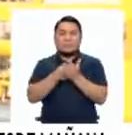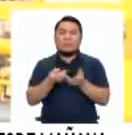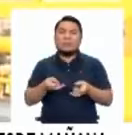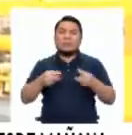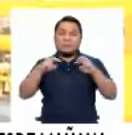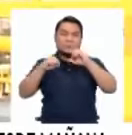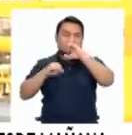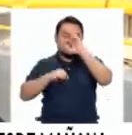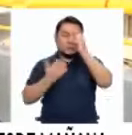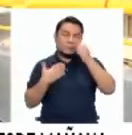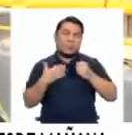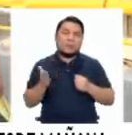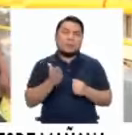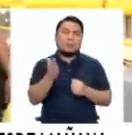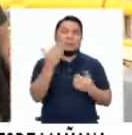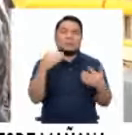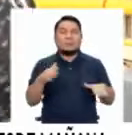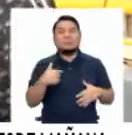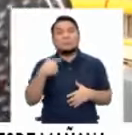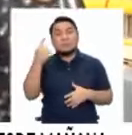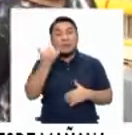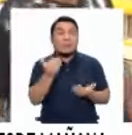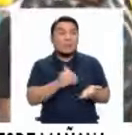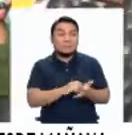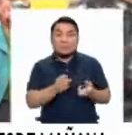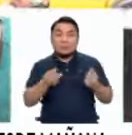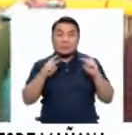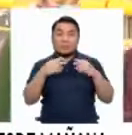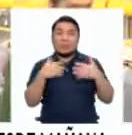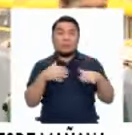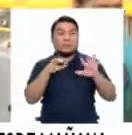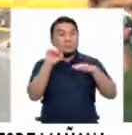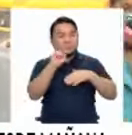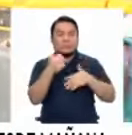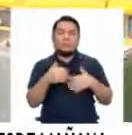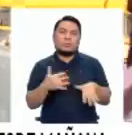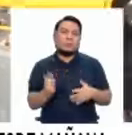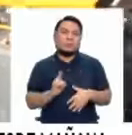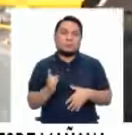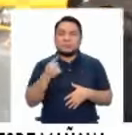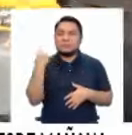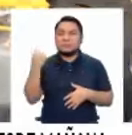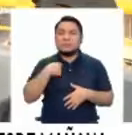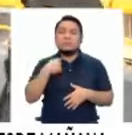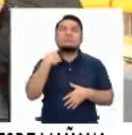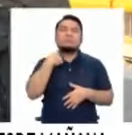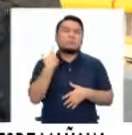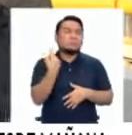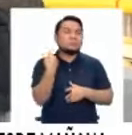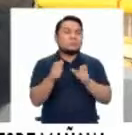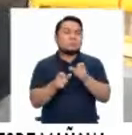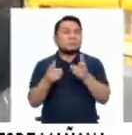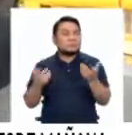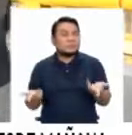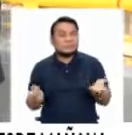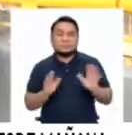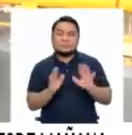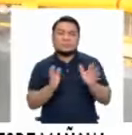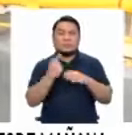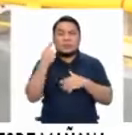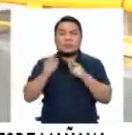un 50%. No sería dable, ¿no? Porque, o sea, nos está perjudicando demasiado, solamente sobre todo a la gente que